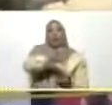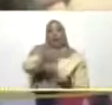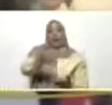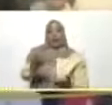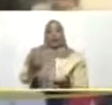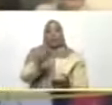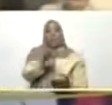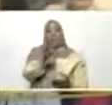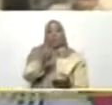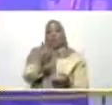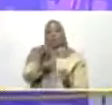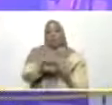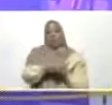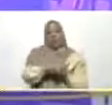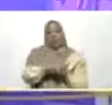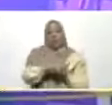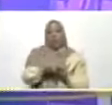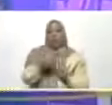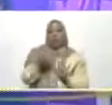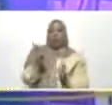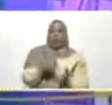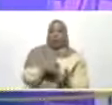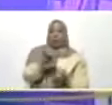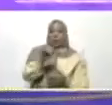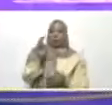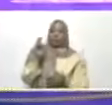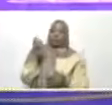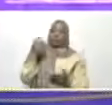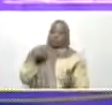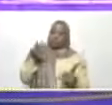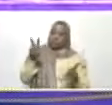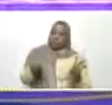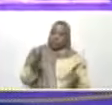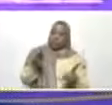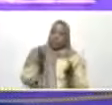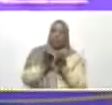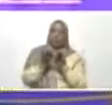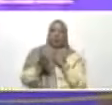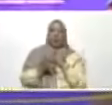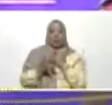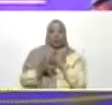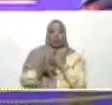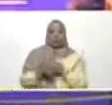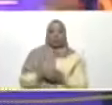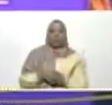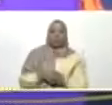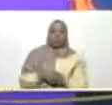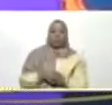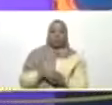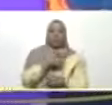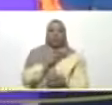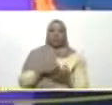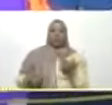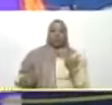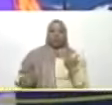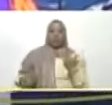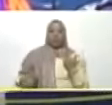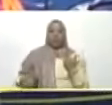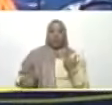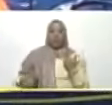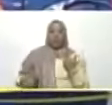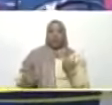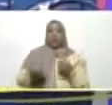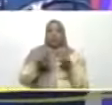24 expresiones que tenemos en nuestros liceos y en nuestras escuelas técnicas y es aquí presidente donde estos